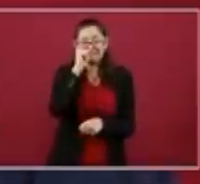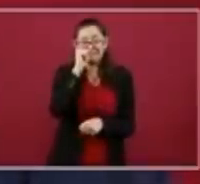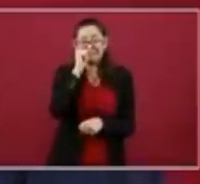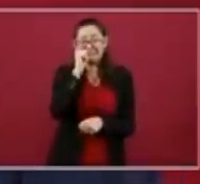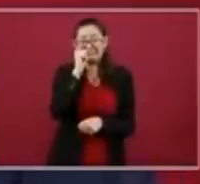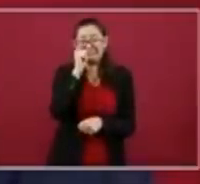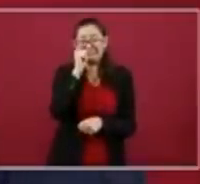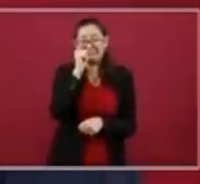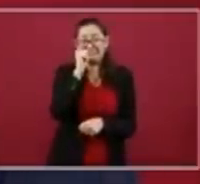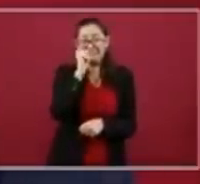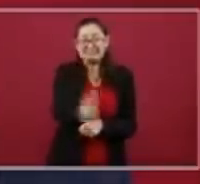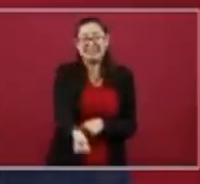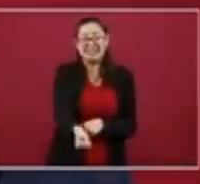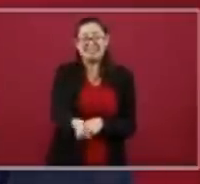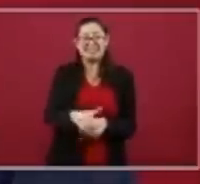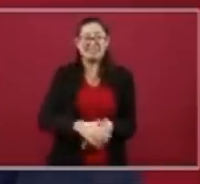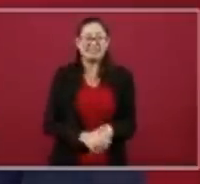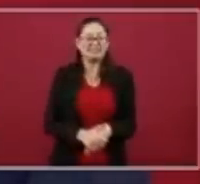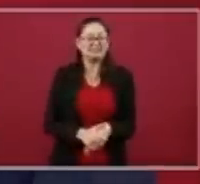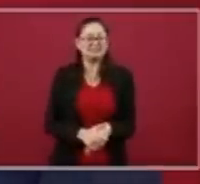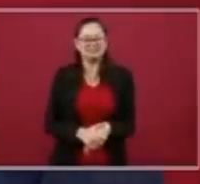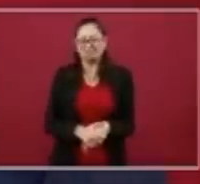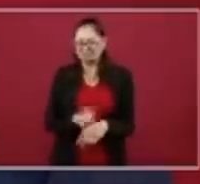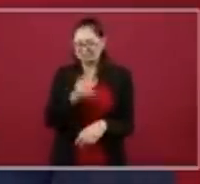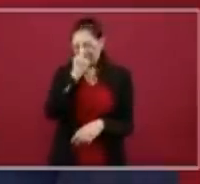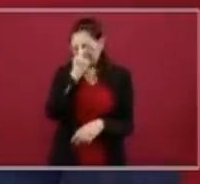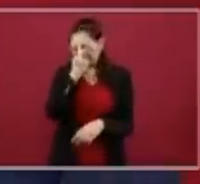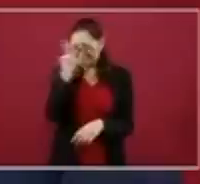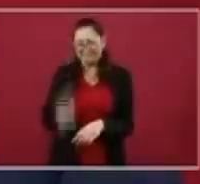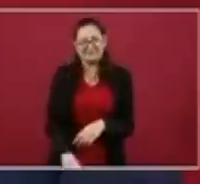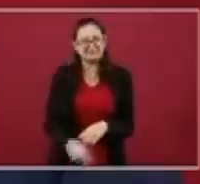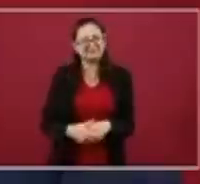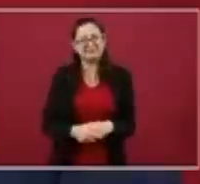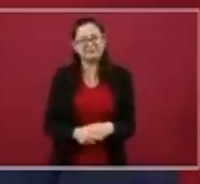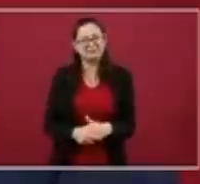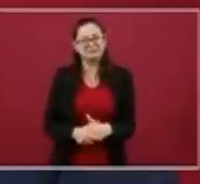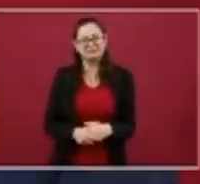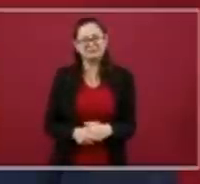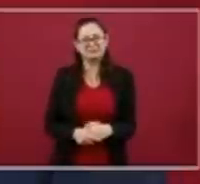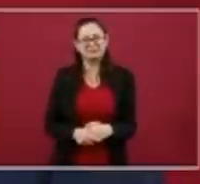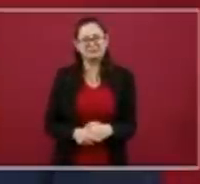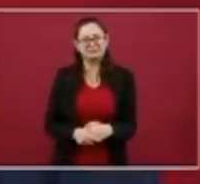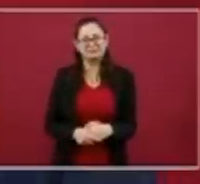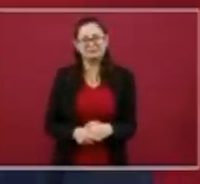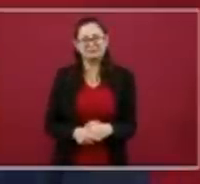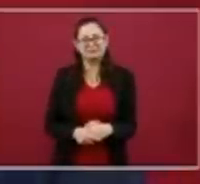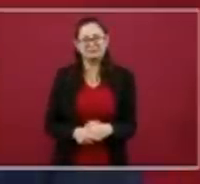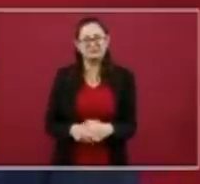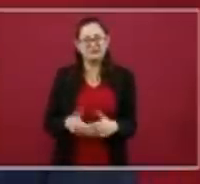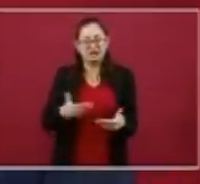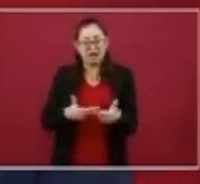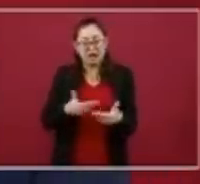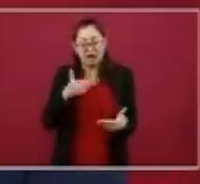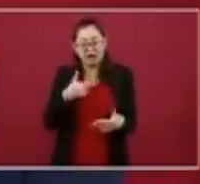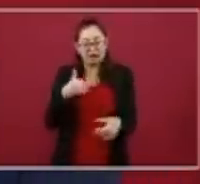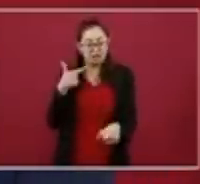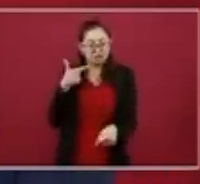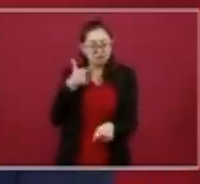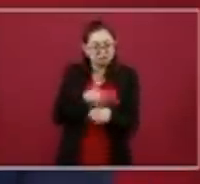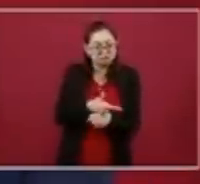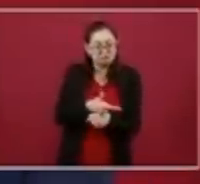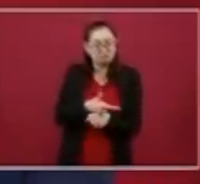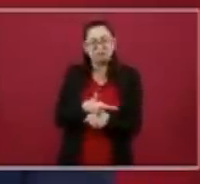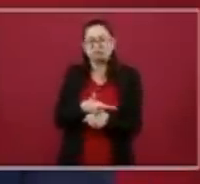supina, sin tener un diagnóstico,